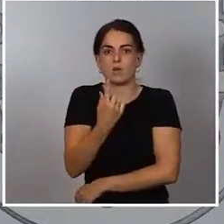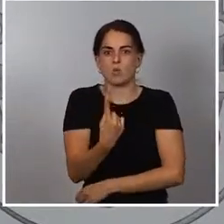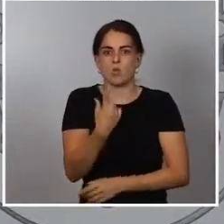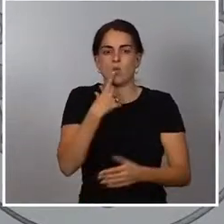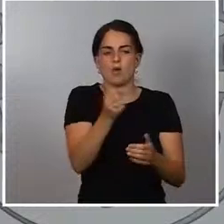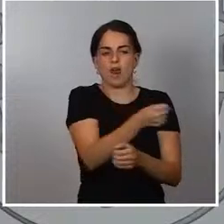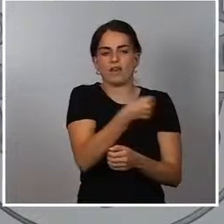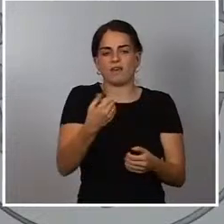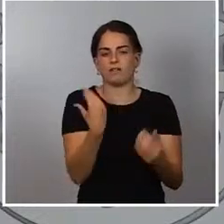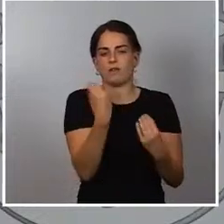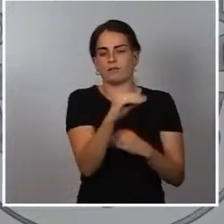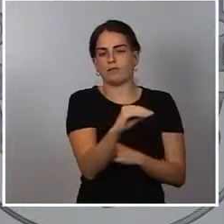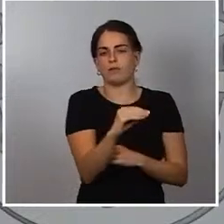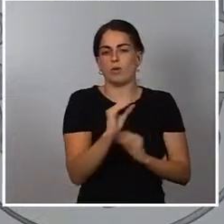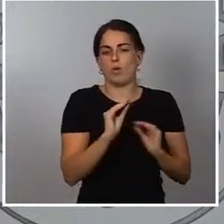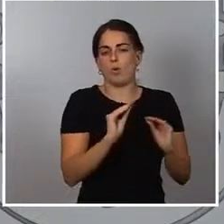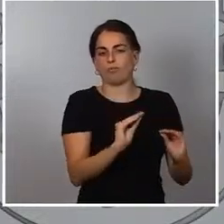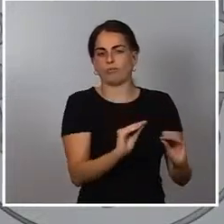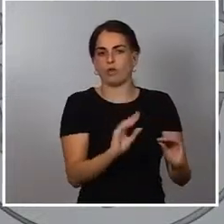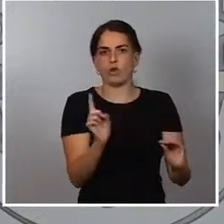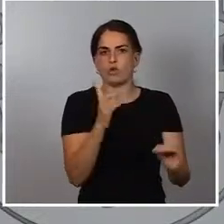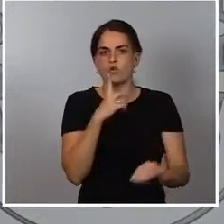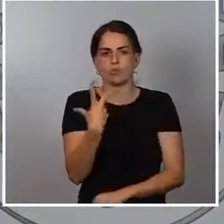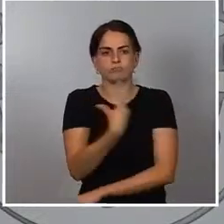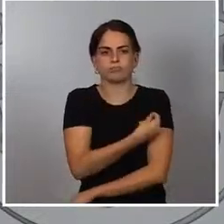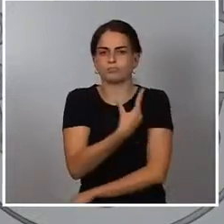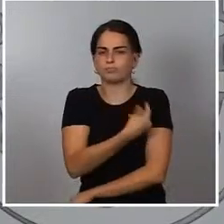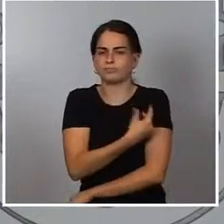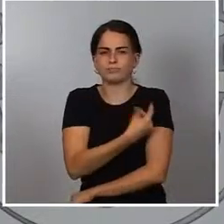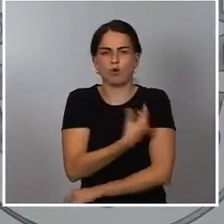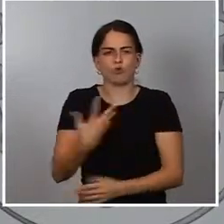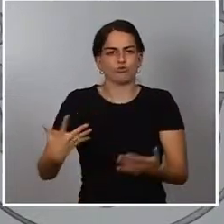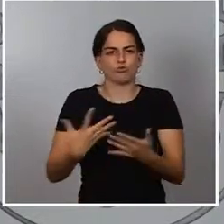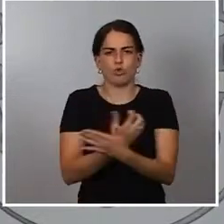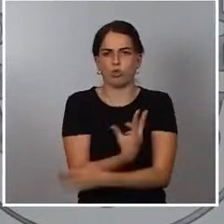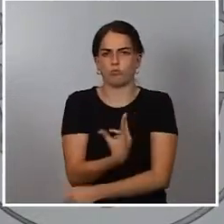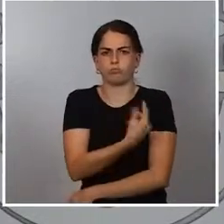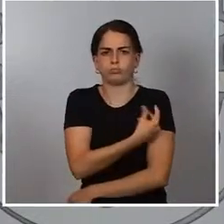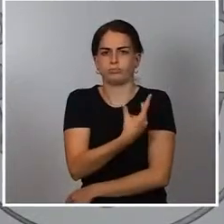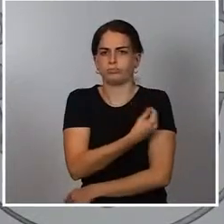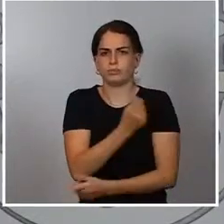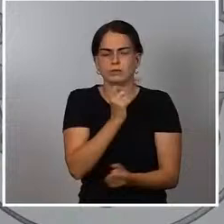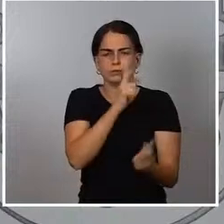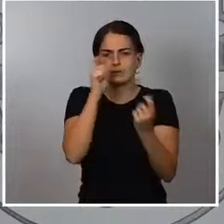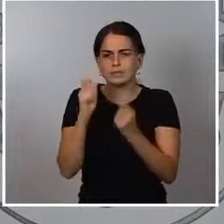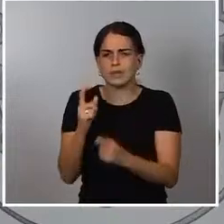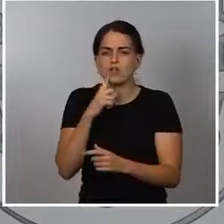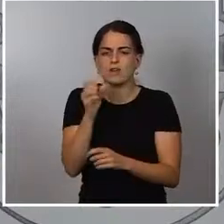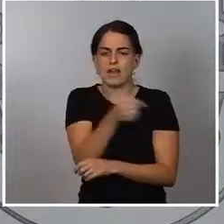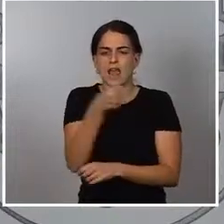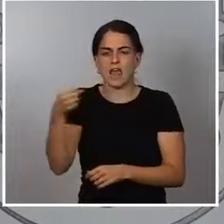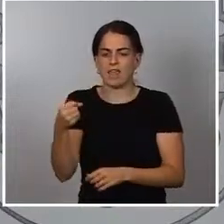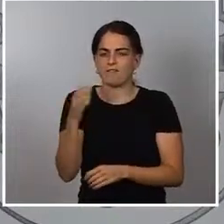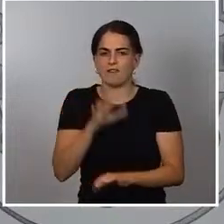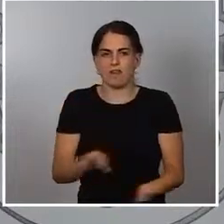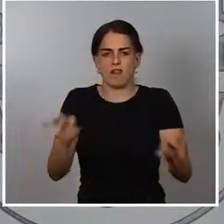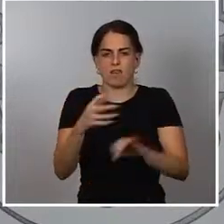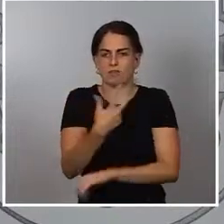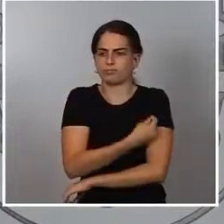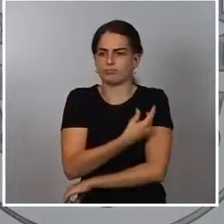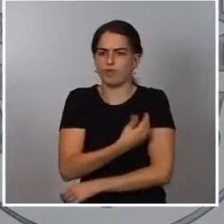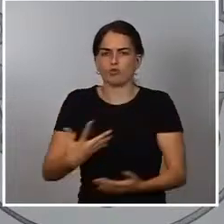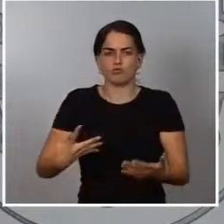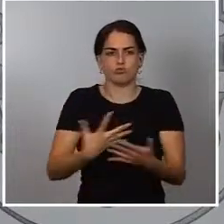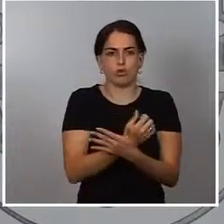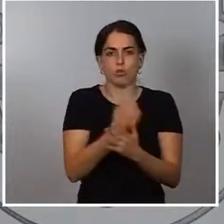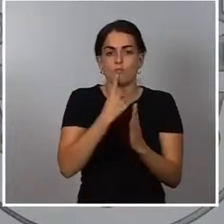las vacunas vayan al estoy de todas las vacunas al el deltoides ninguna nevera y por tanto cada comunidad dentro de las pautas que están haciendo